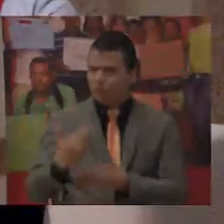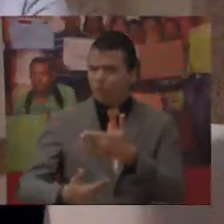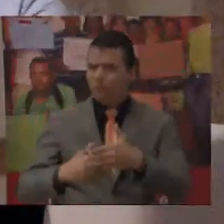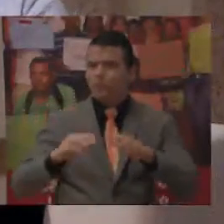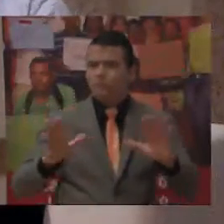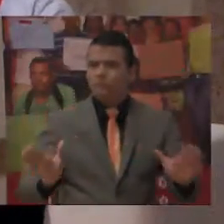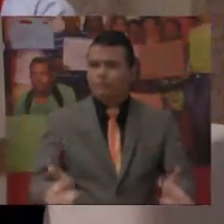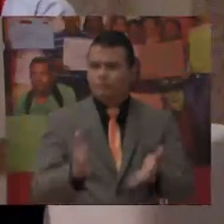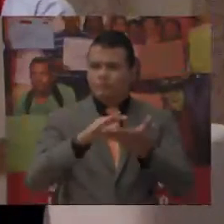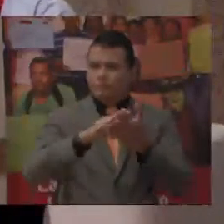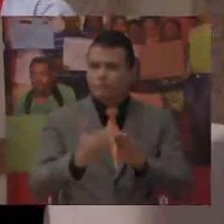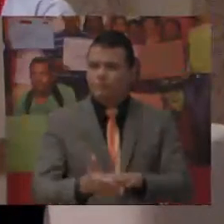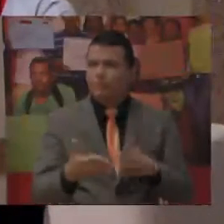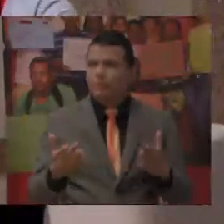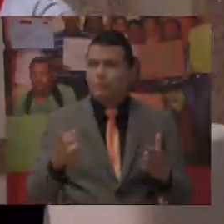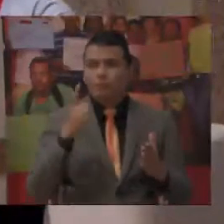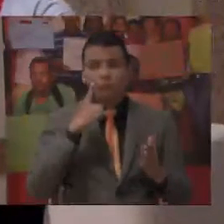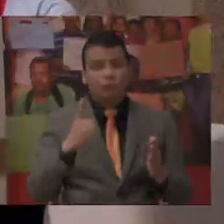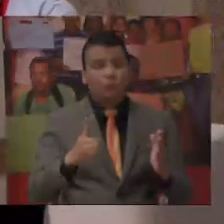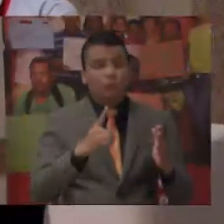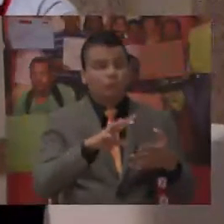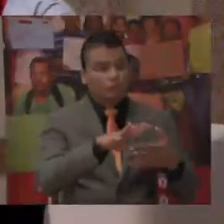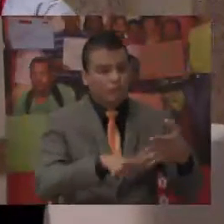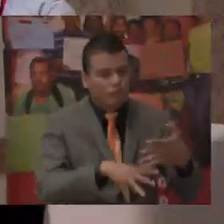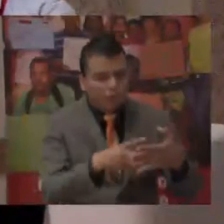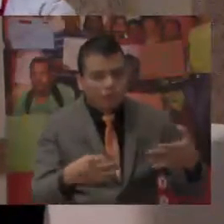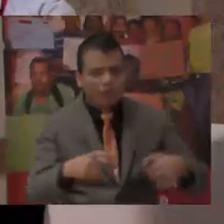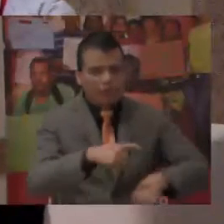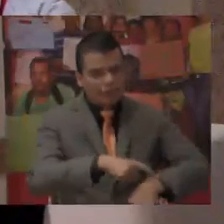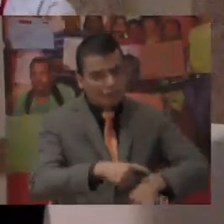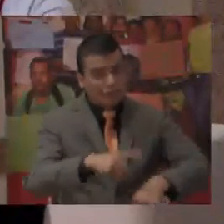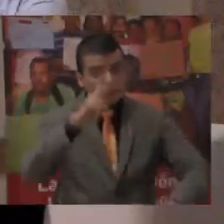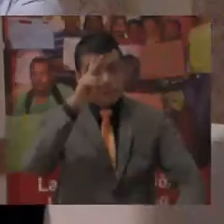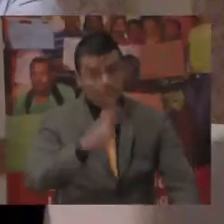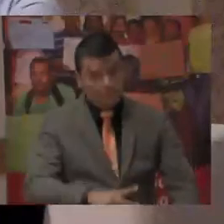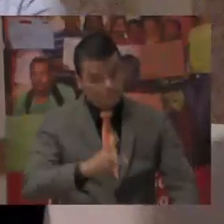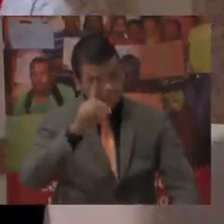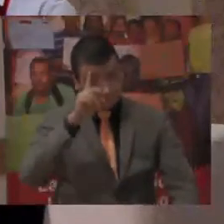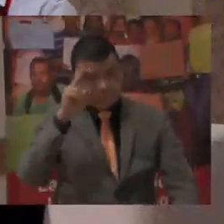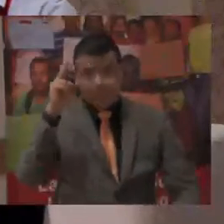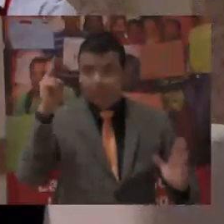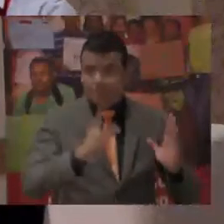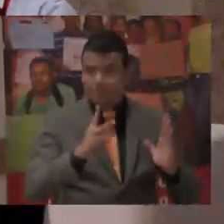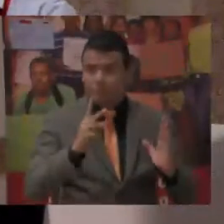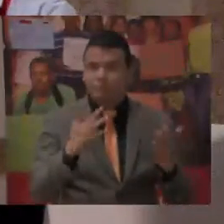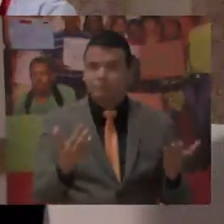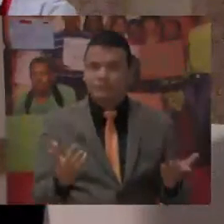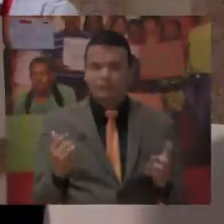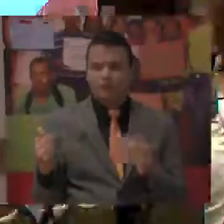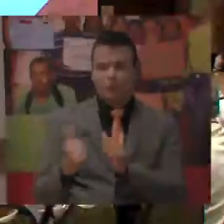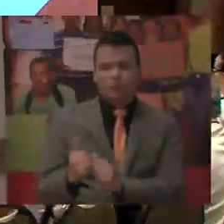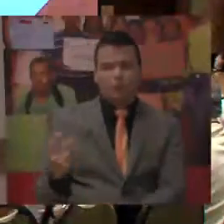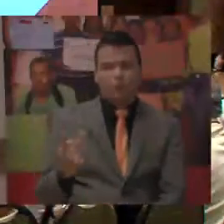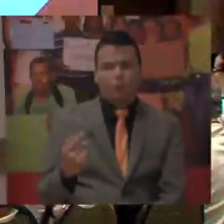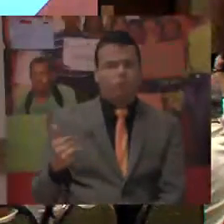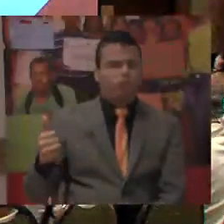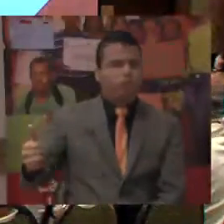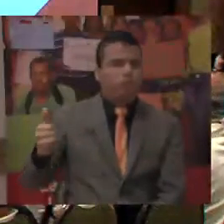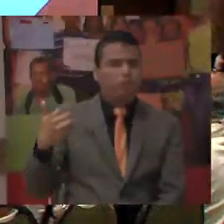arranca respetando las agendas, respetando los tiempos, respetando al otro. Así que un privilegio estar con ustedes dos. Yo